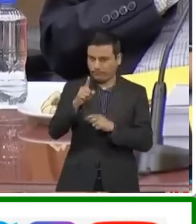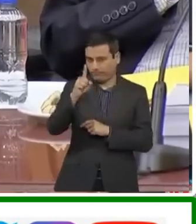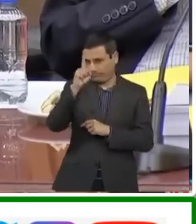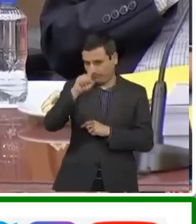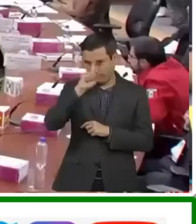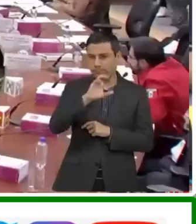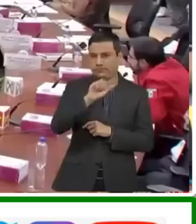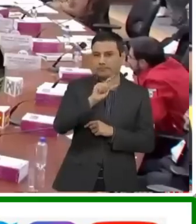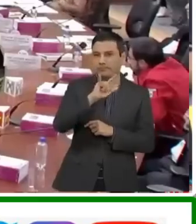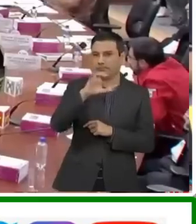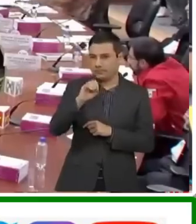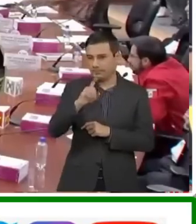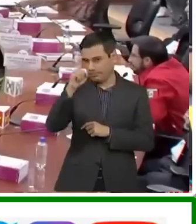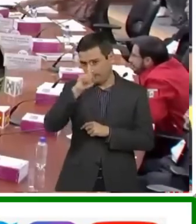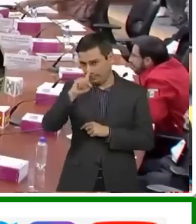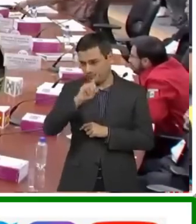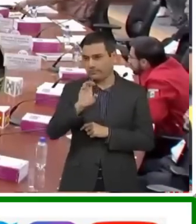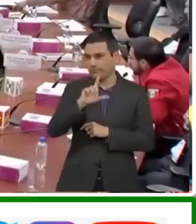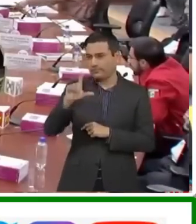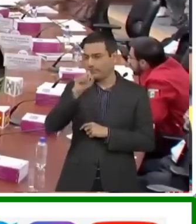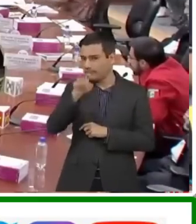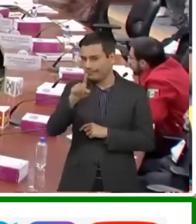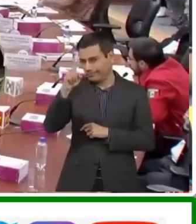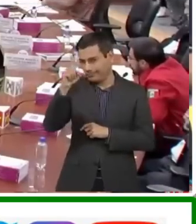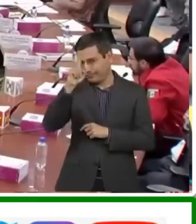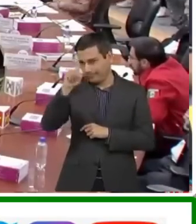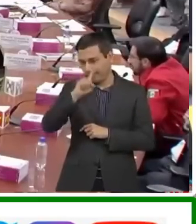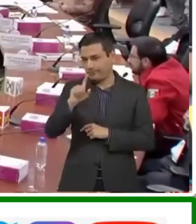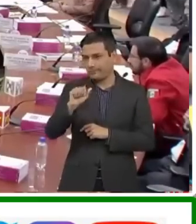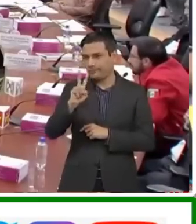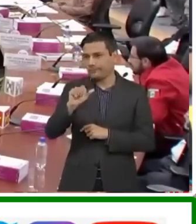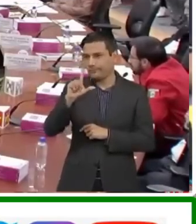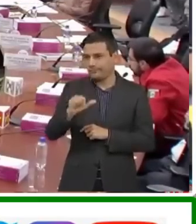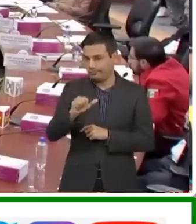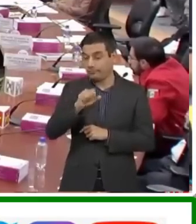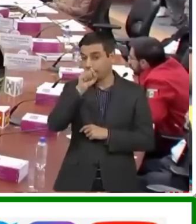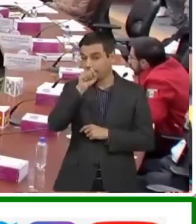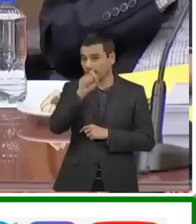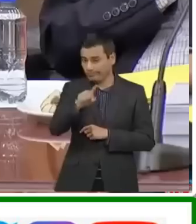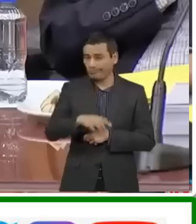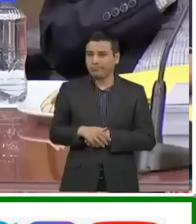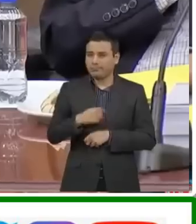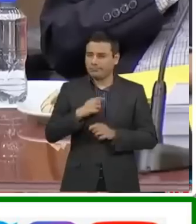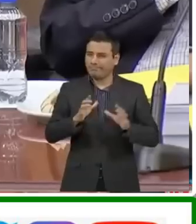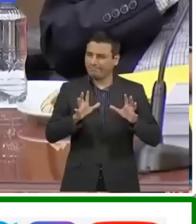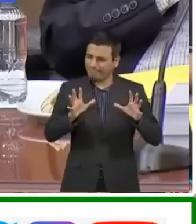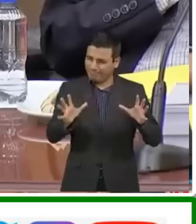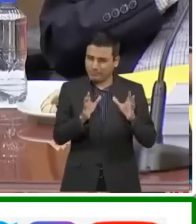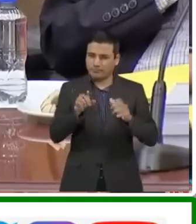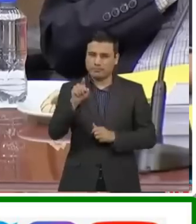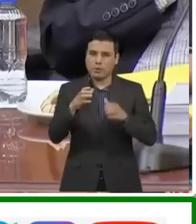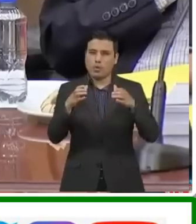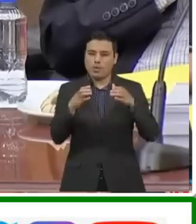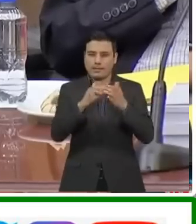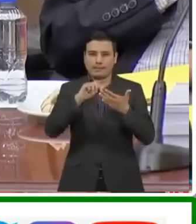consejero Arturo Castillo, a la consejera Rita Bell y a la consejera Claudia Zavala, y mi exhorto a la unidad